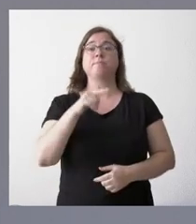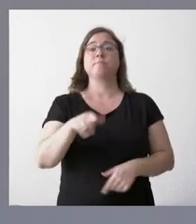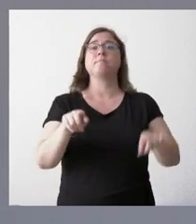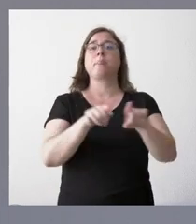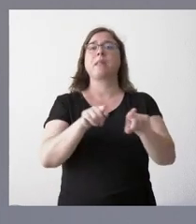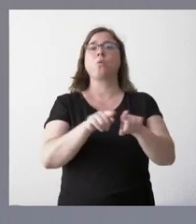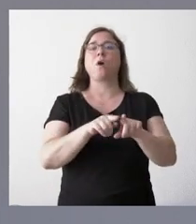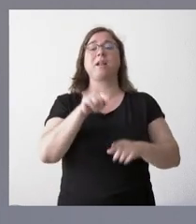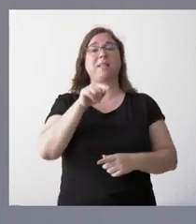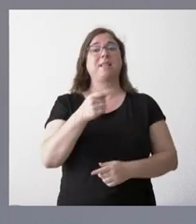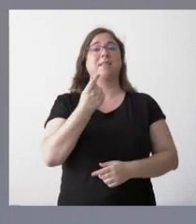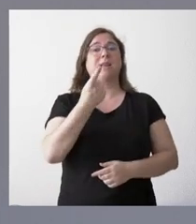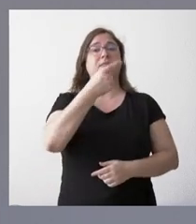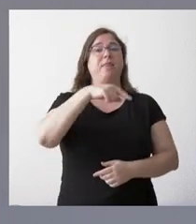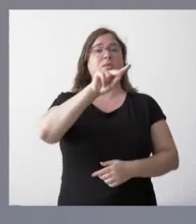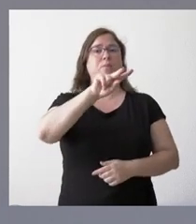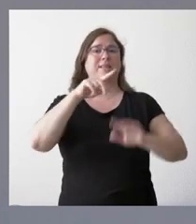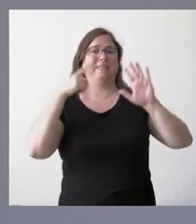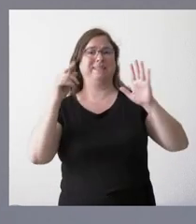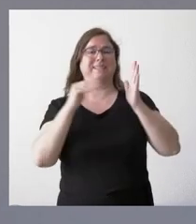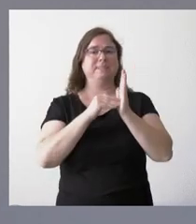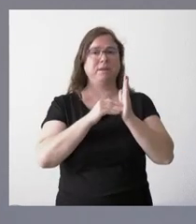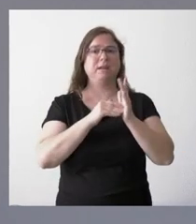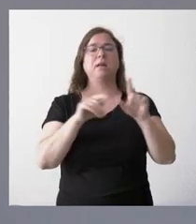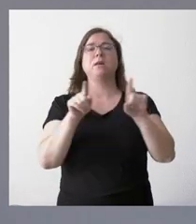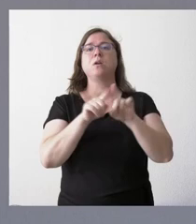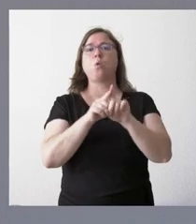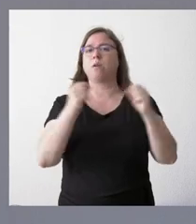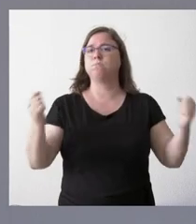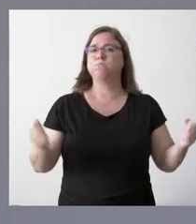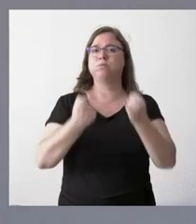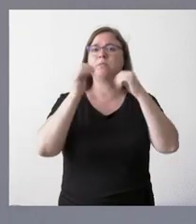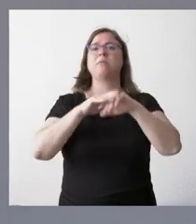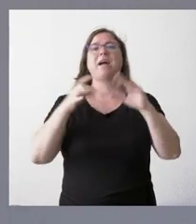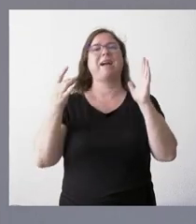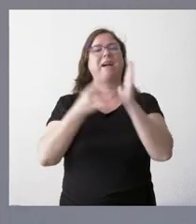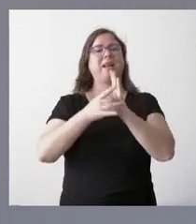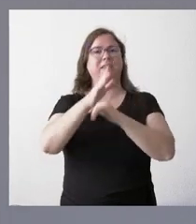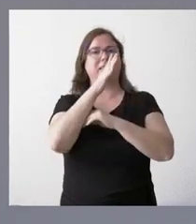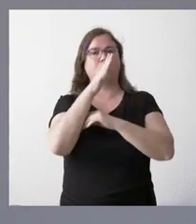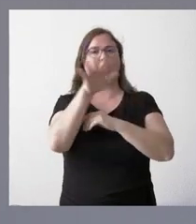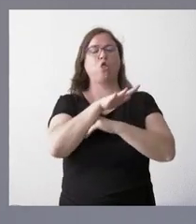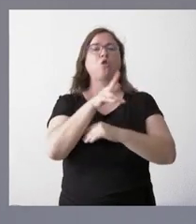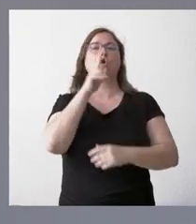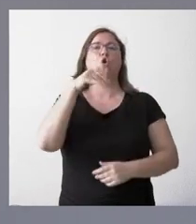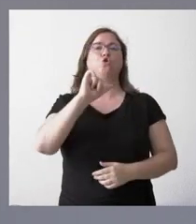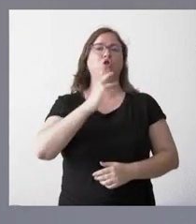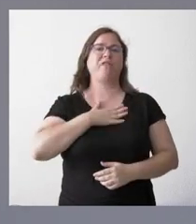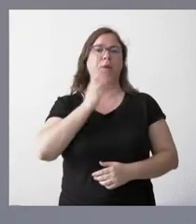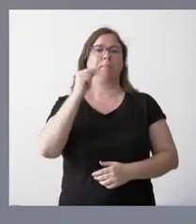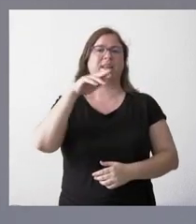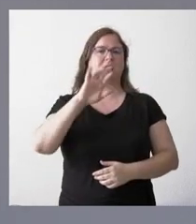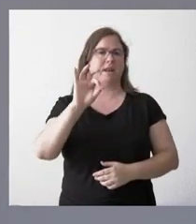corresponden 126.000 euros a una actuación a realizar para la calidad del agua en Hoyo de Pinares, para